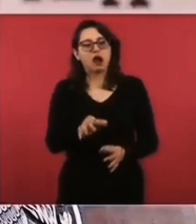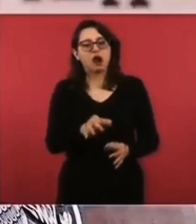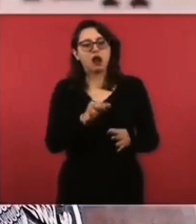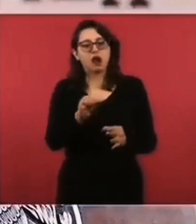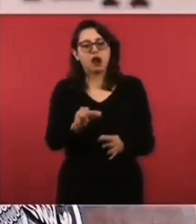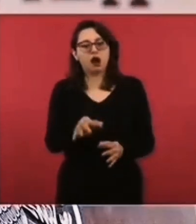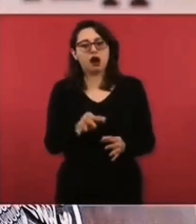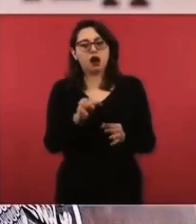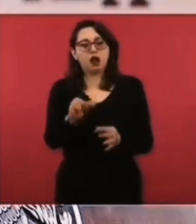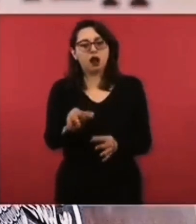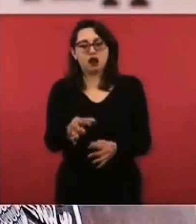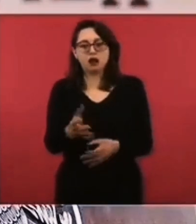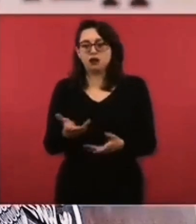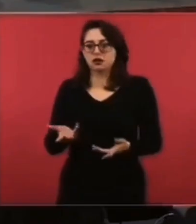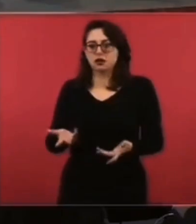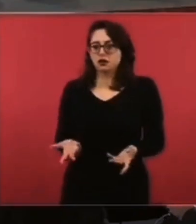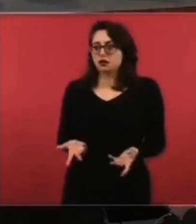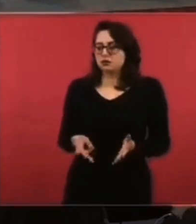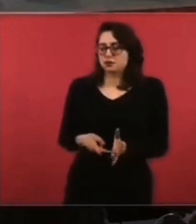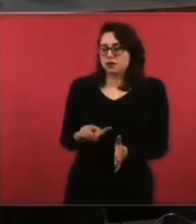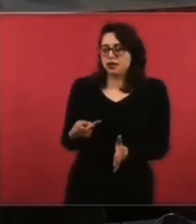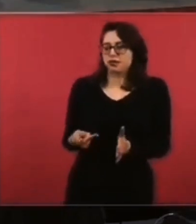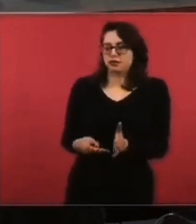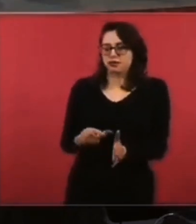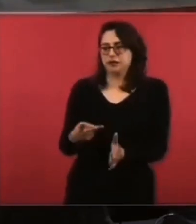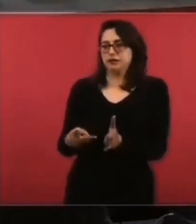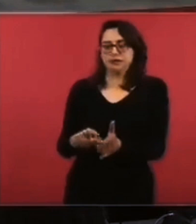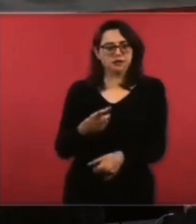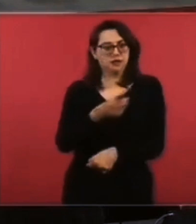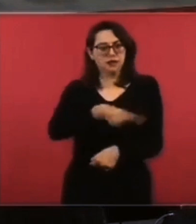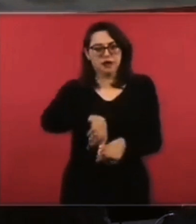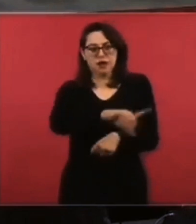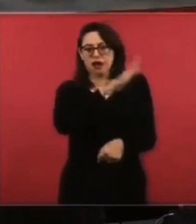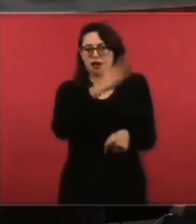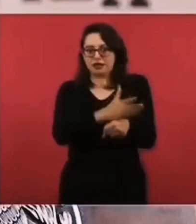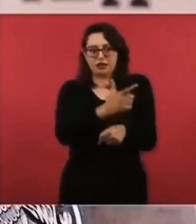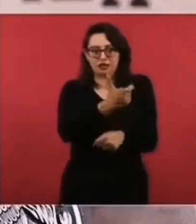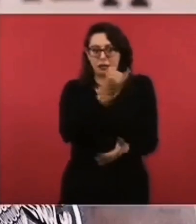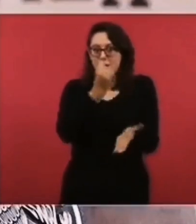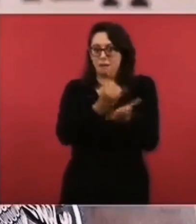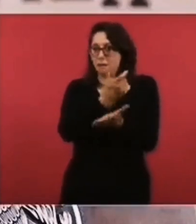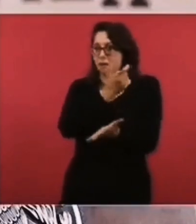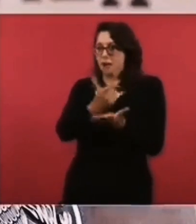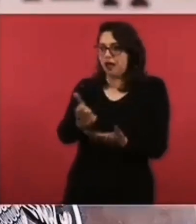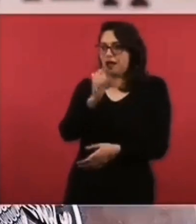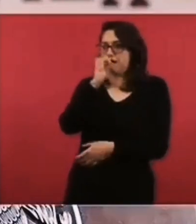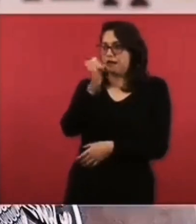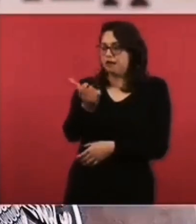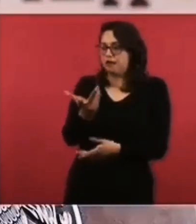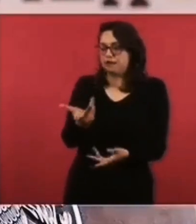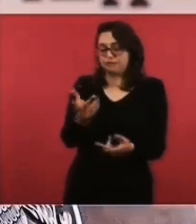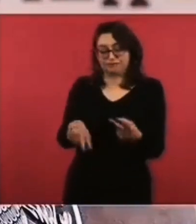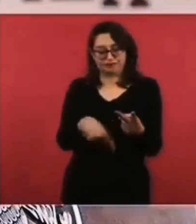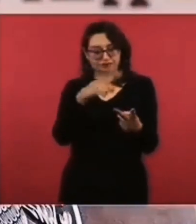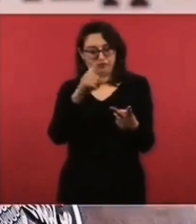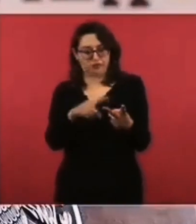el dinero público. Segundo caso. Cierta empresa del Bajío cometió defraudación fiscal,